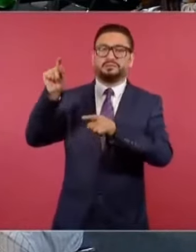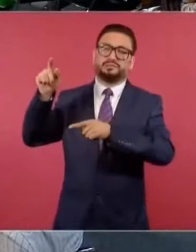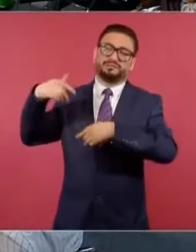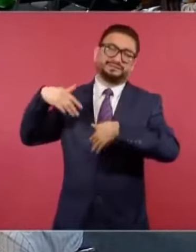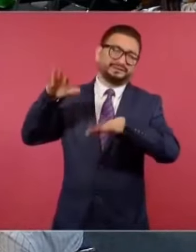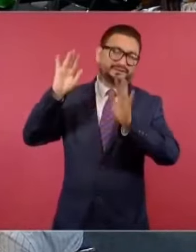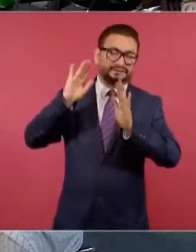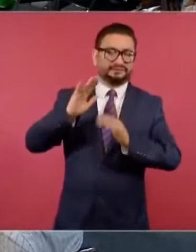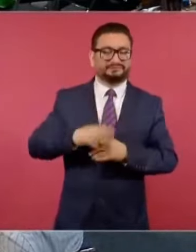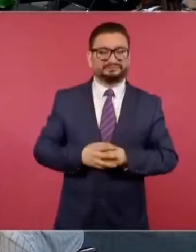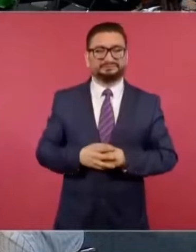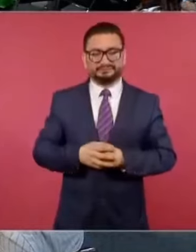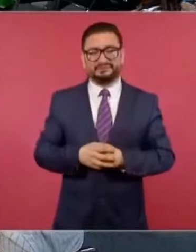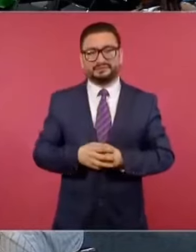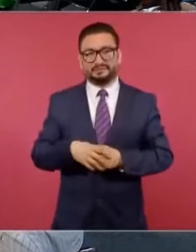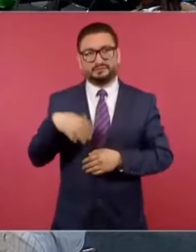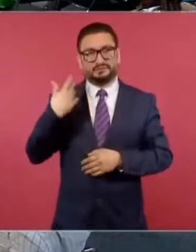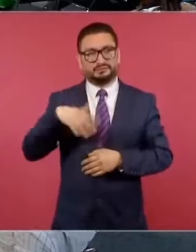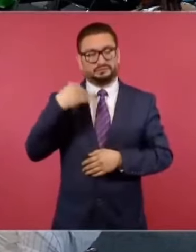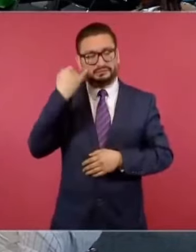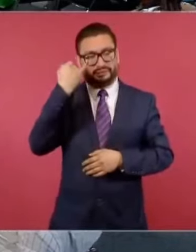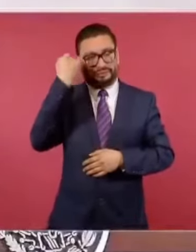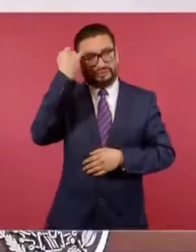¿no? Ya me imagino.